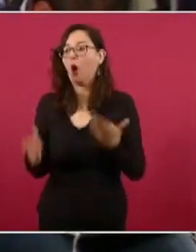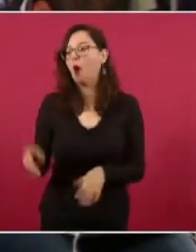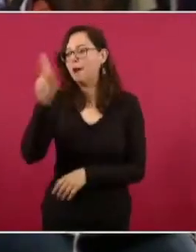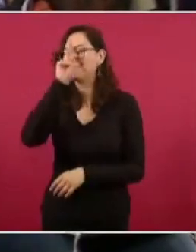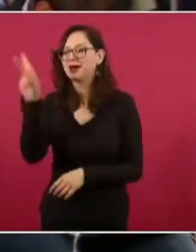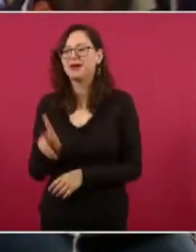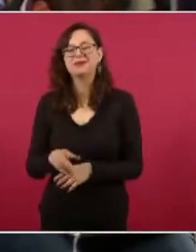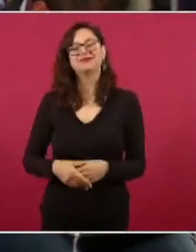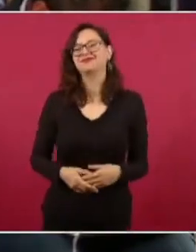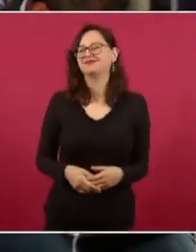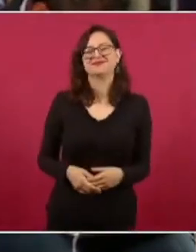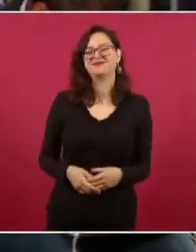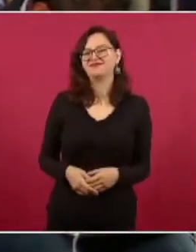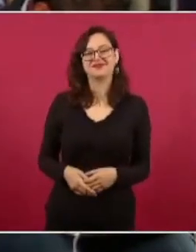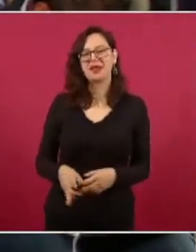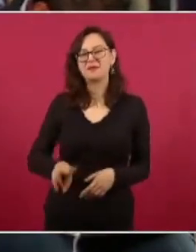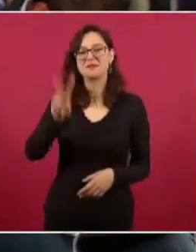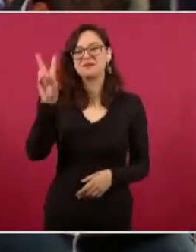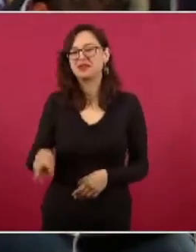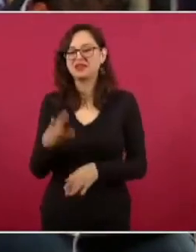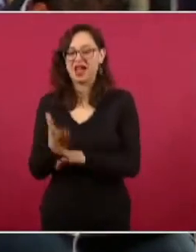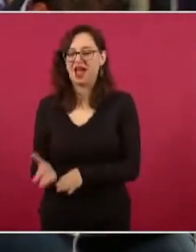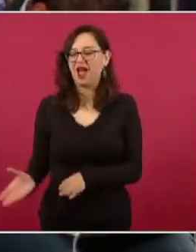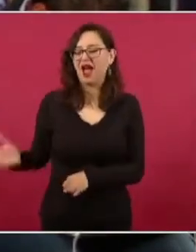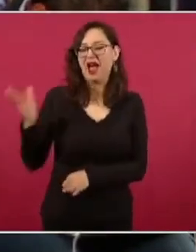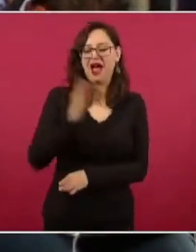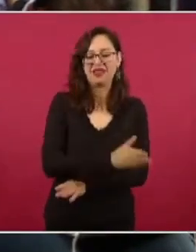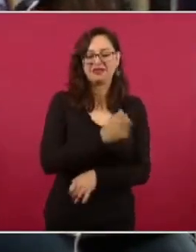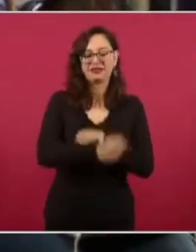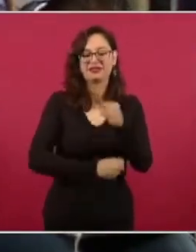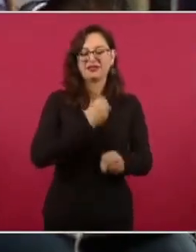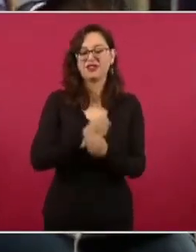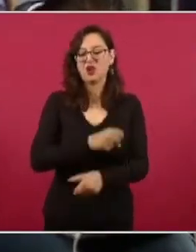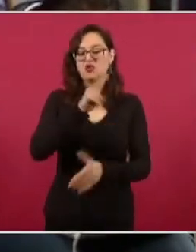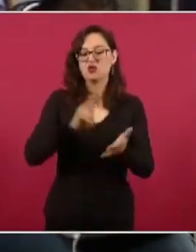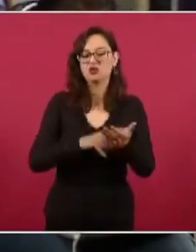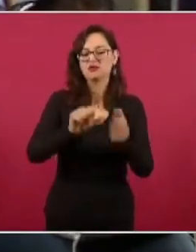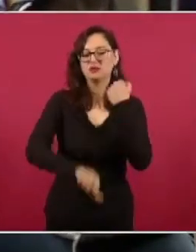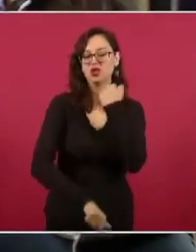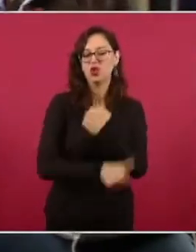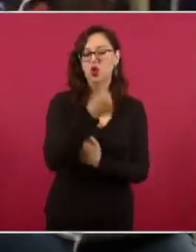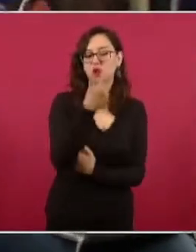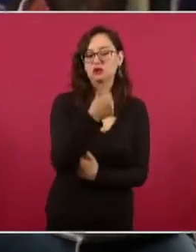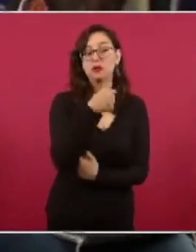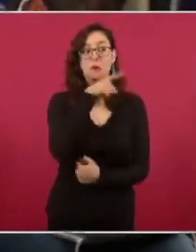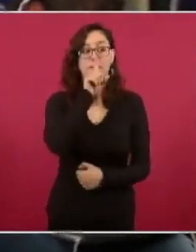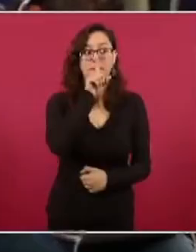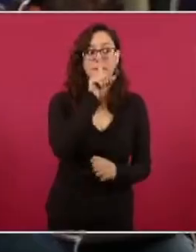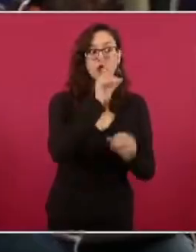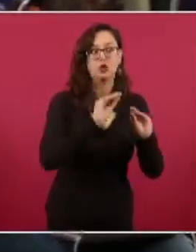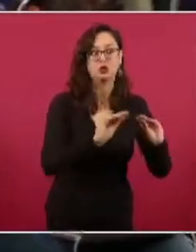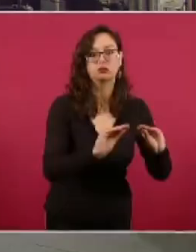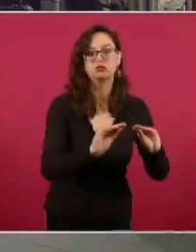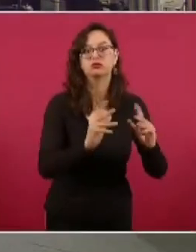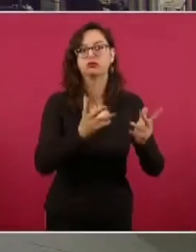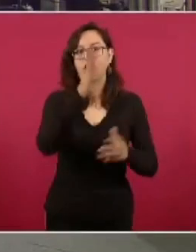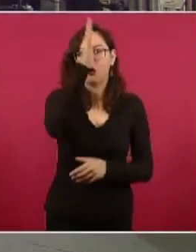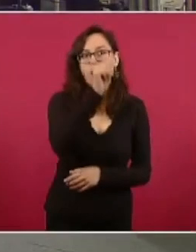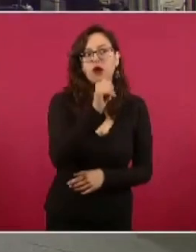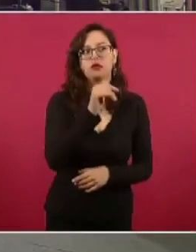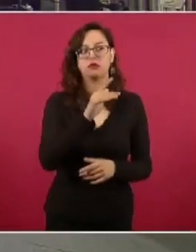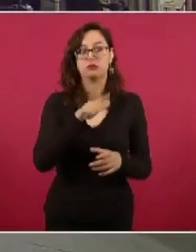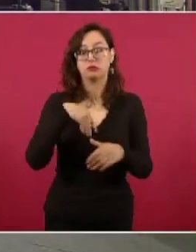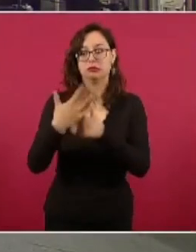lo que hacían era allanar el camino para las elecciones de 2012, que no se viera la crisis en la que estábamos metidos.